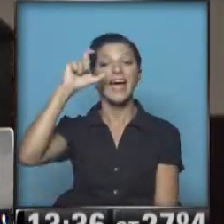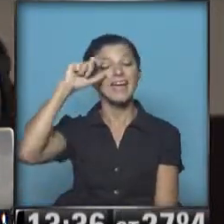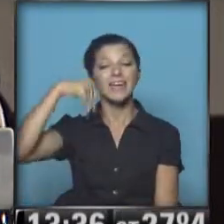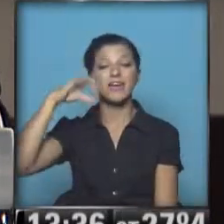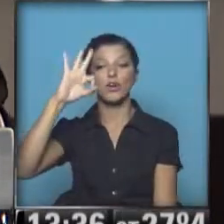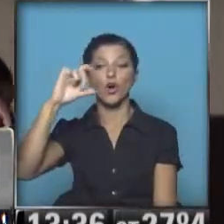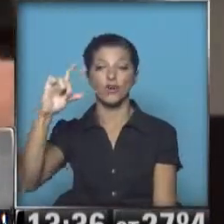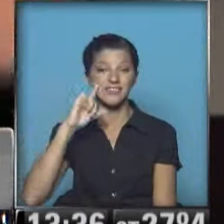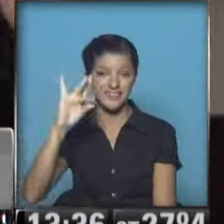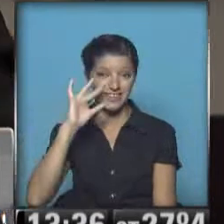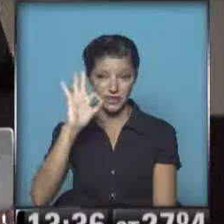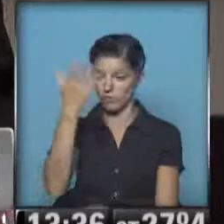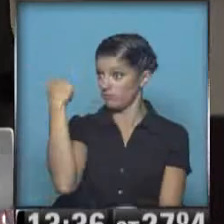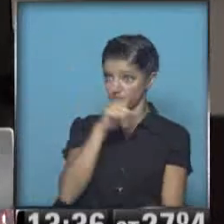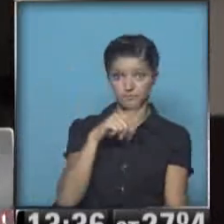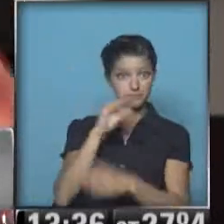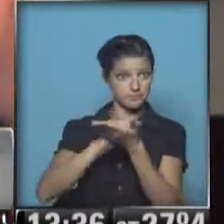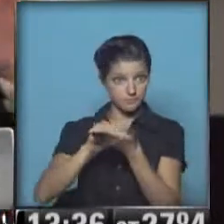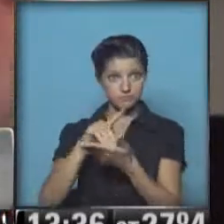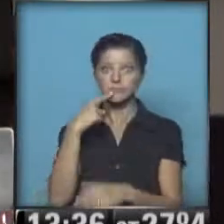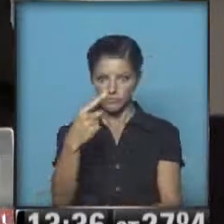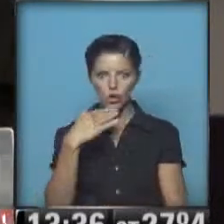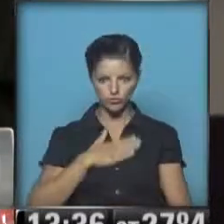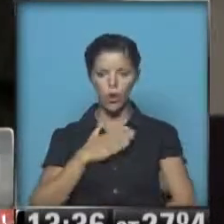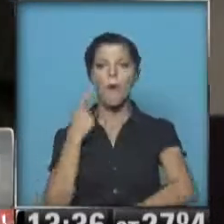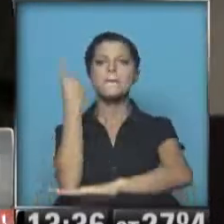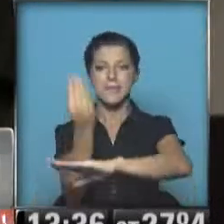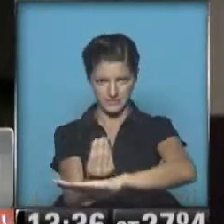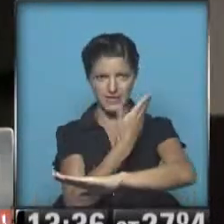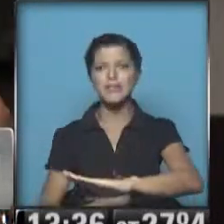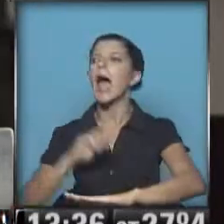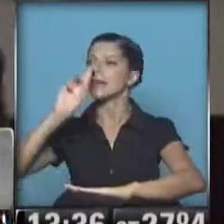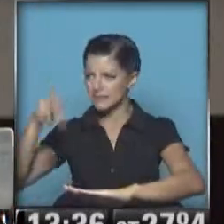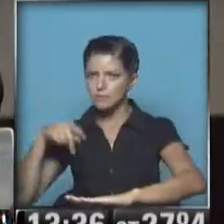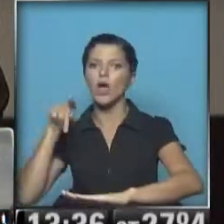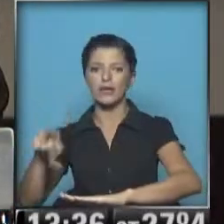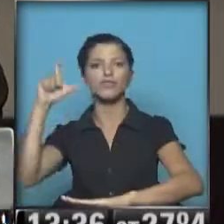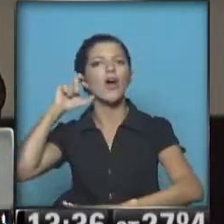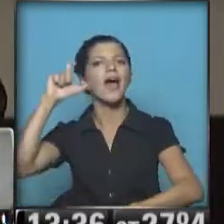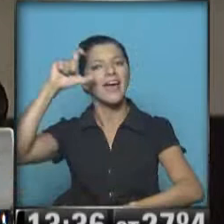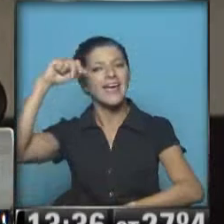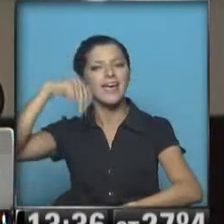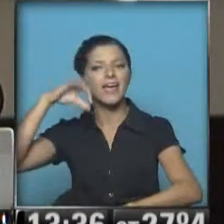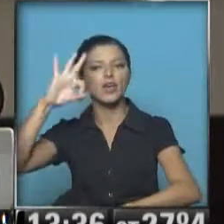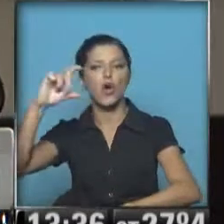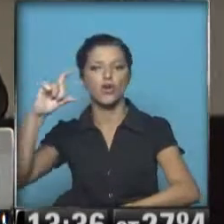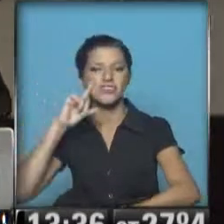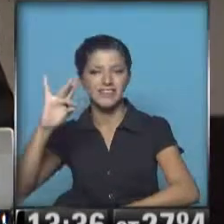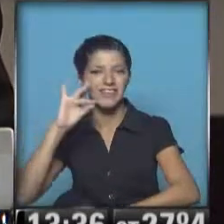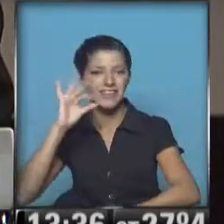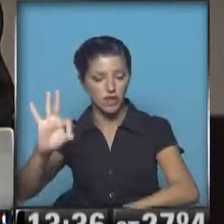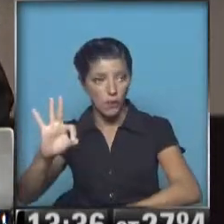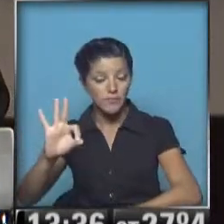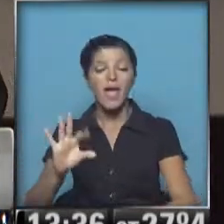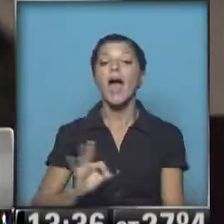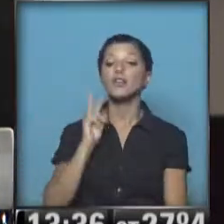su momento como senador que al asumir la presidencia iba a reconocer el genocidio armenio. Le mandó en el 2005 una carta al presidente, en ese